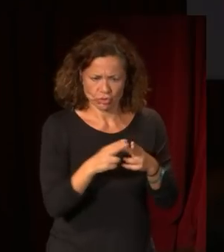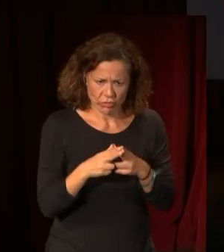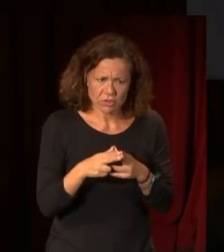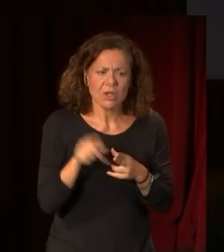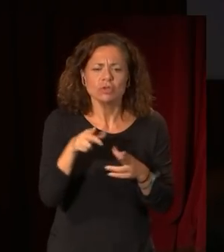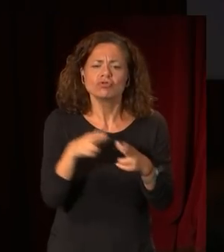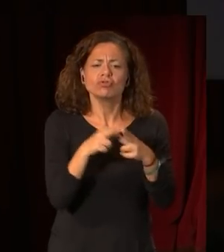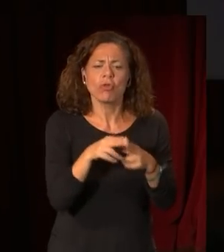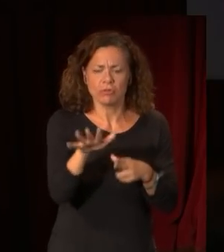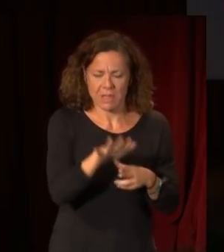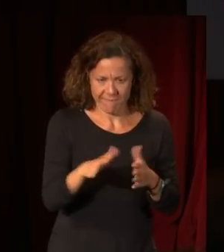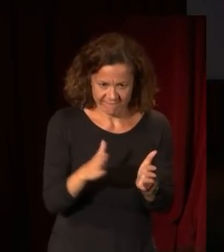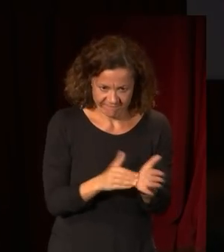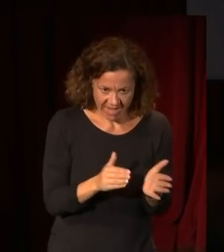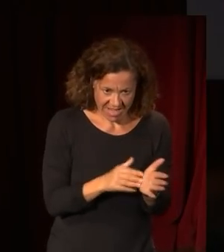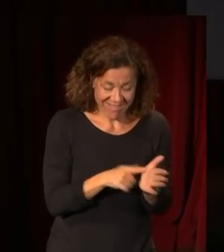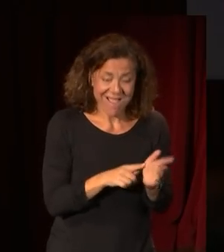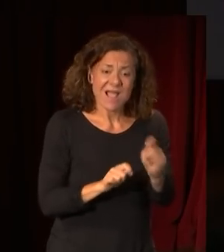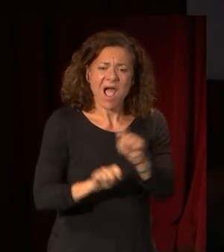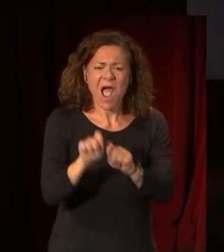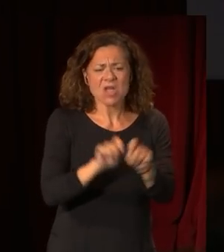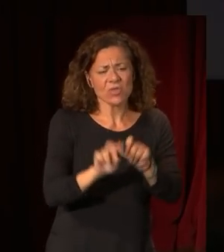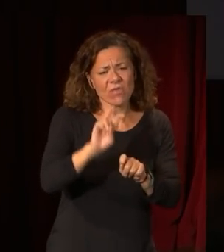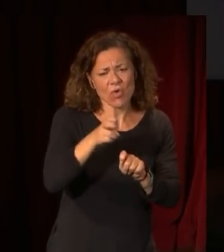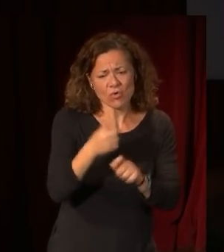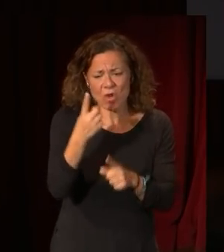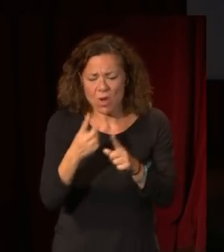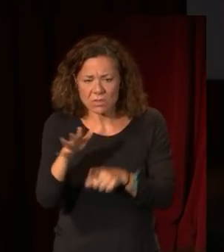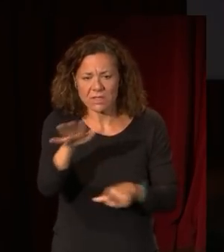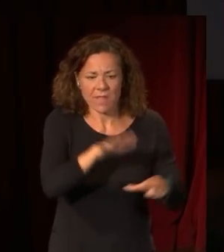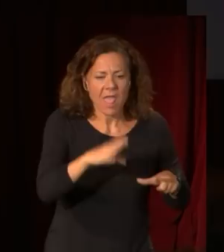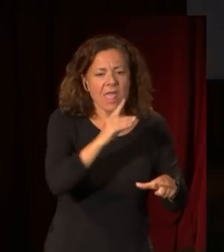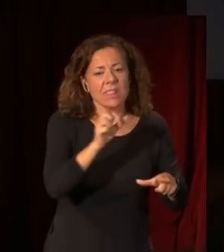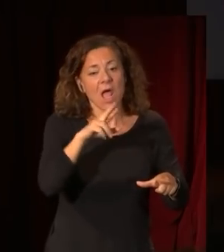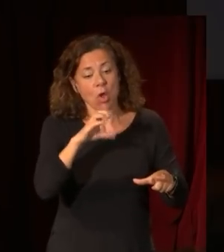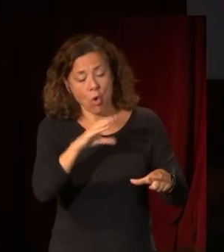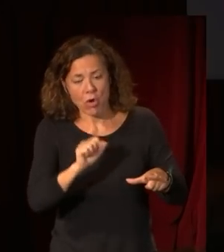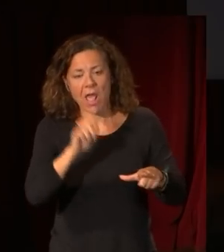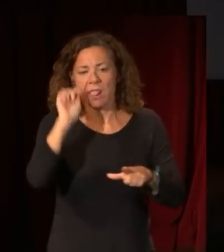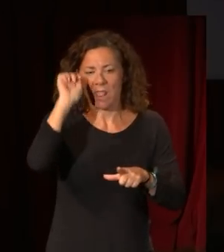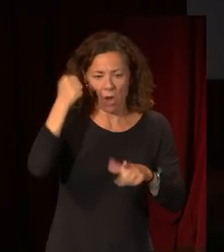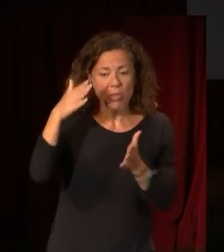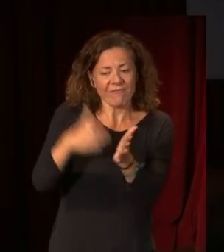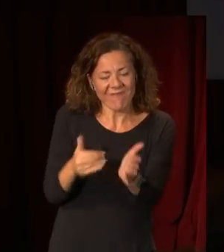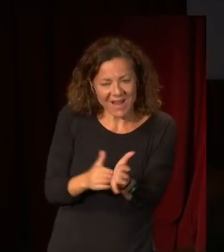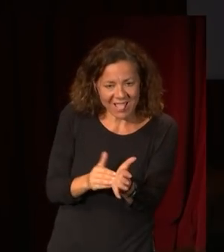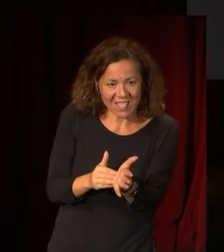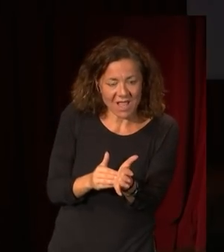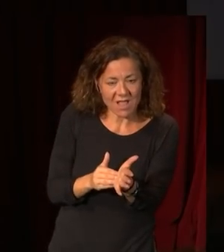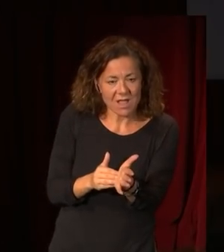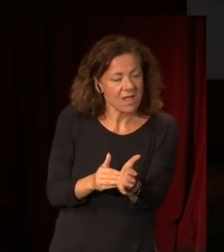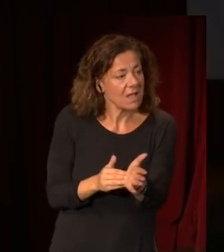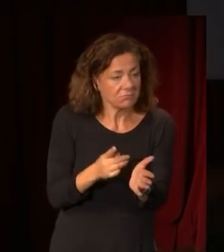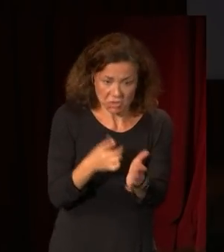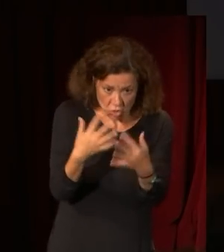valencianos esta asociación con maestros locales de daroca de zaragoza de valencia a